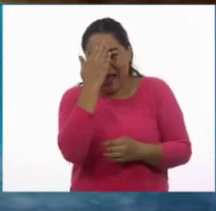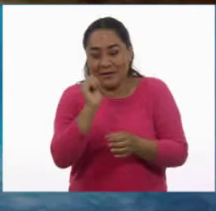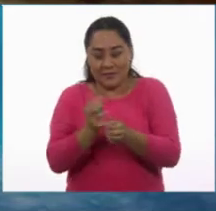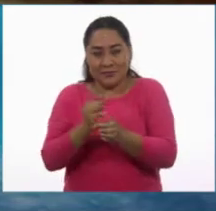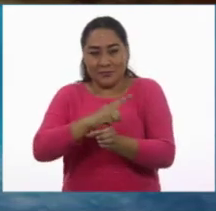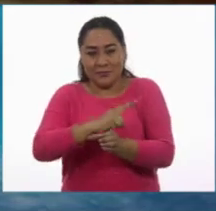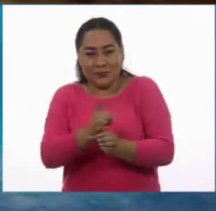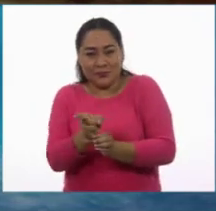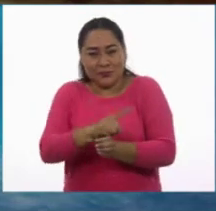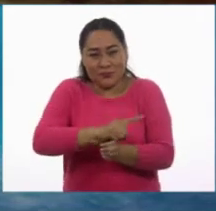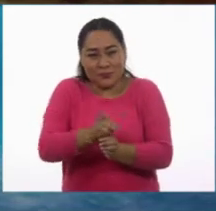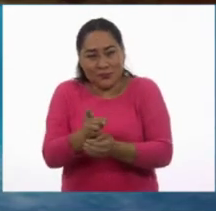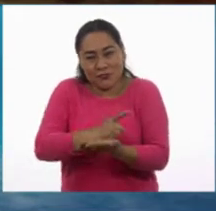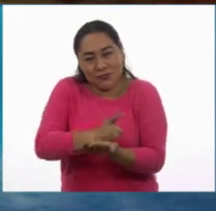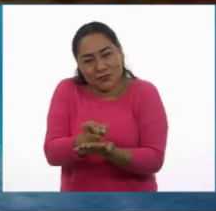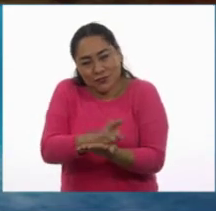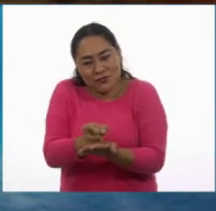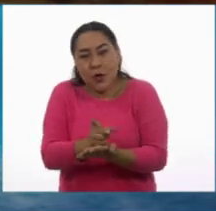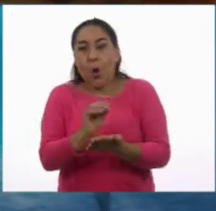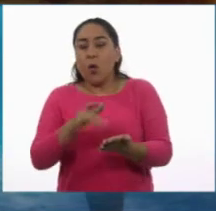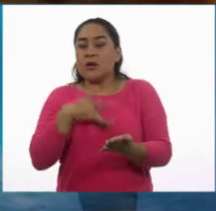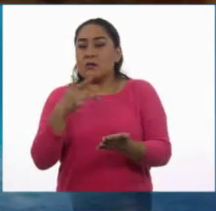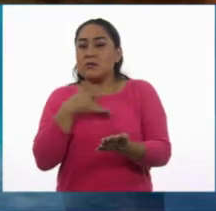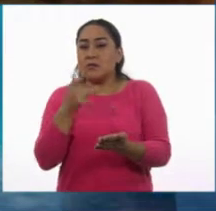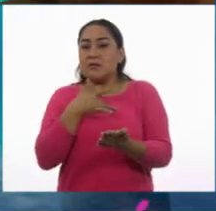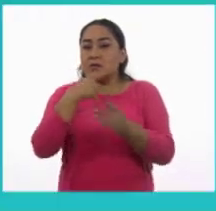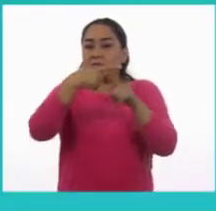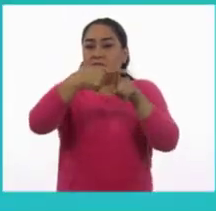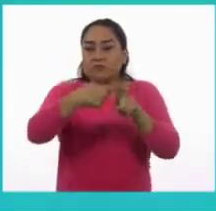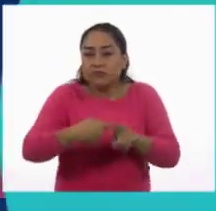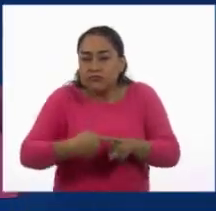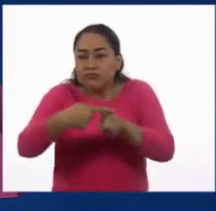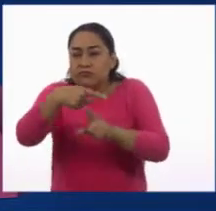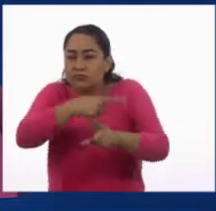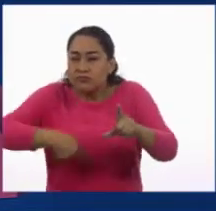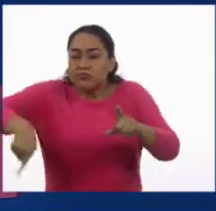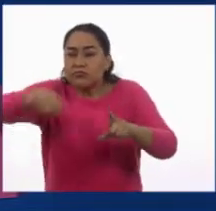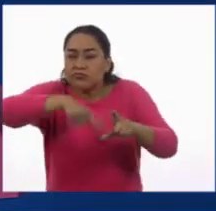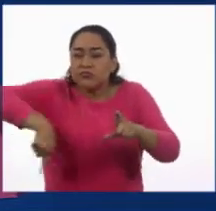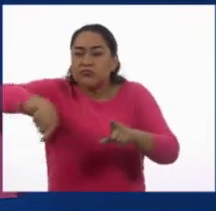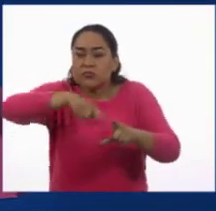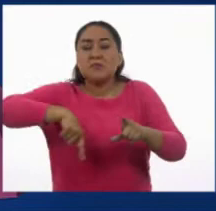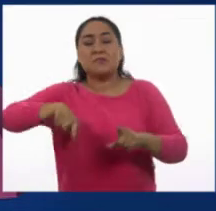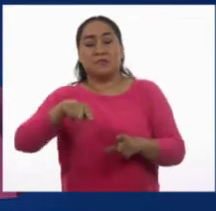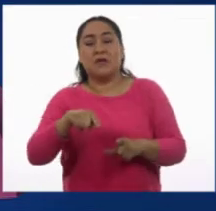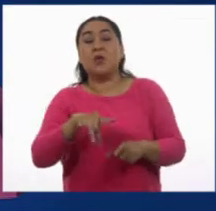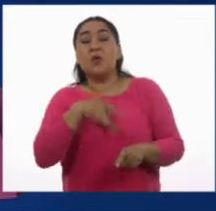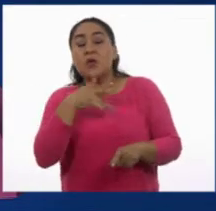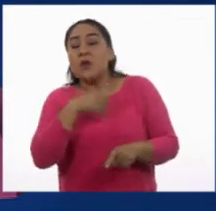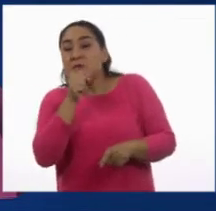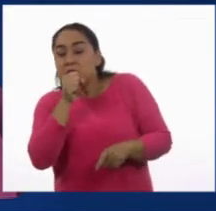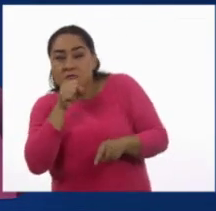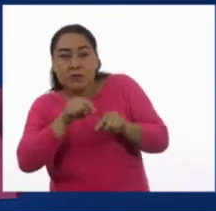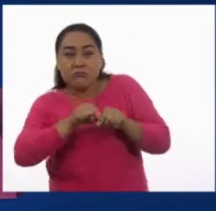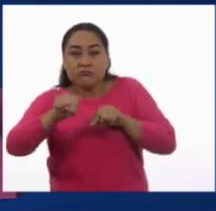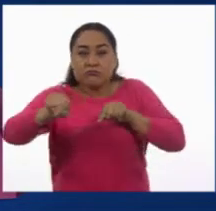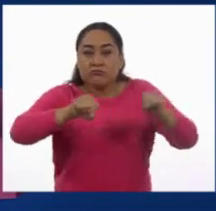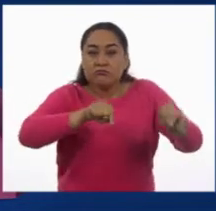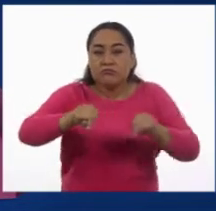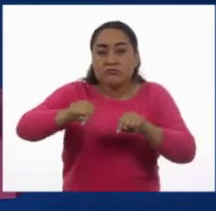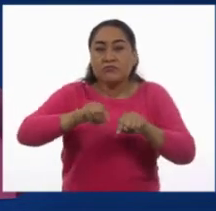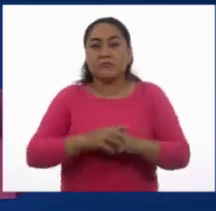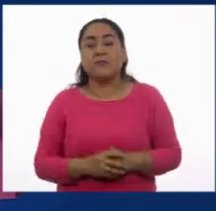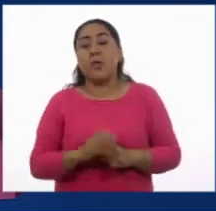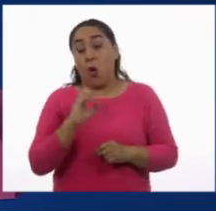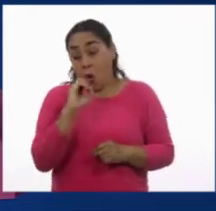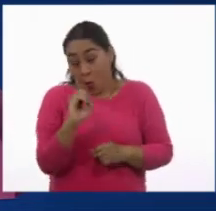brújula o el radar, las señales de radio enviadas desde posiciones, filas conocidas, hasta